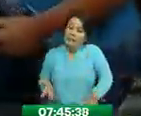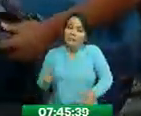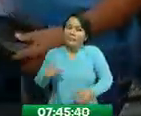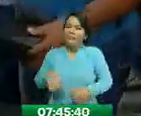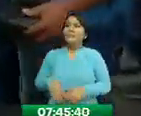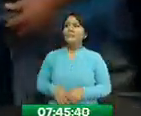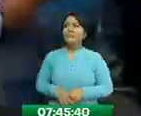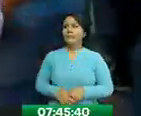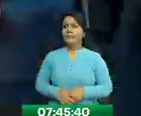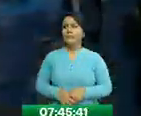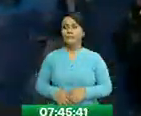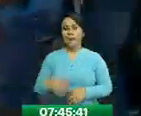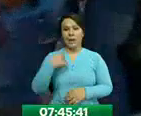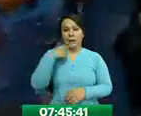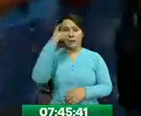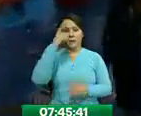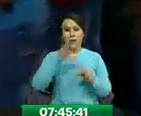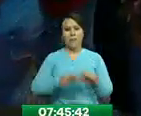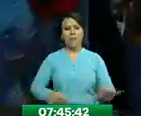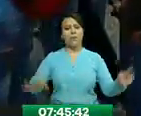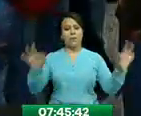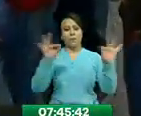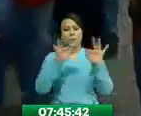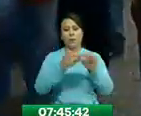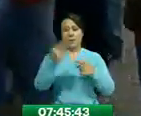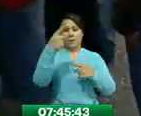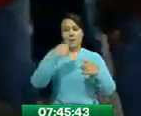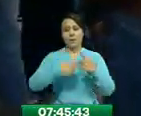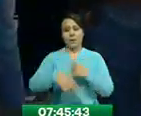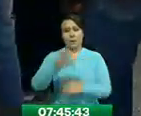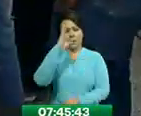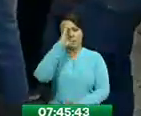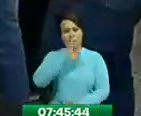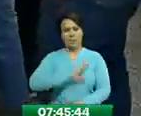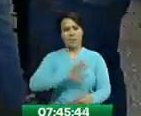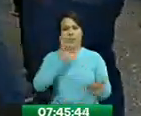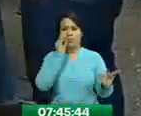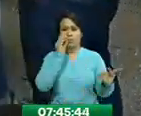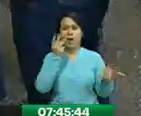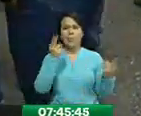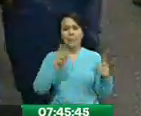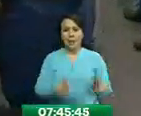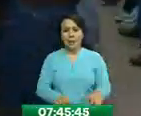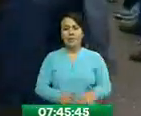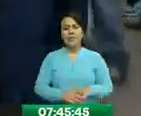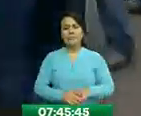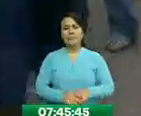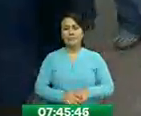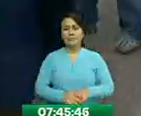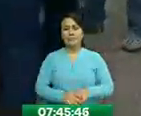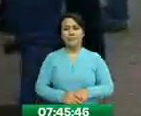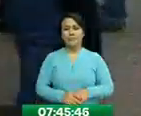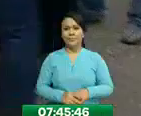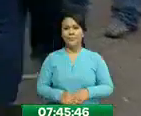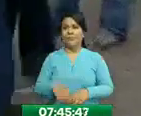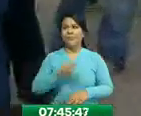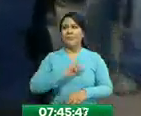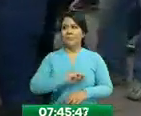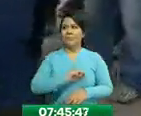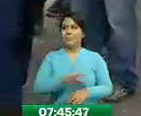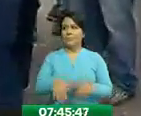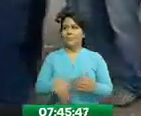acá. No, sí sería importantísima la presencia de un agente, pero de tránsito, de la autoridad de tránsito